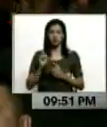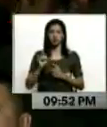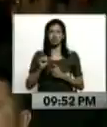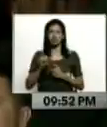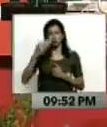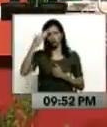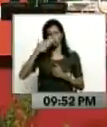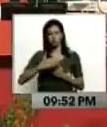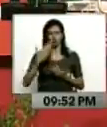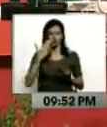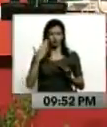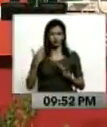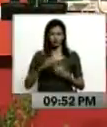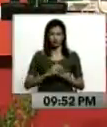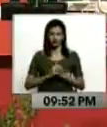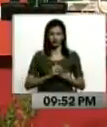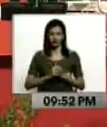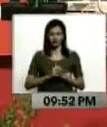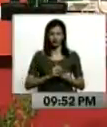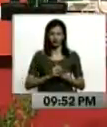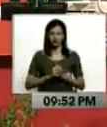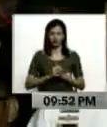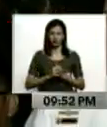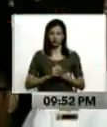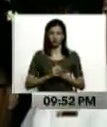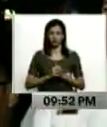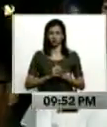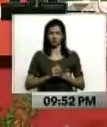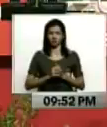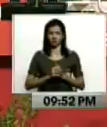Farías seg Virginia Vanesa Santos